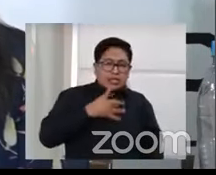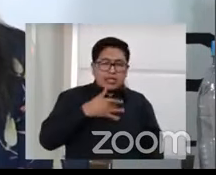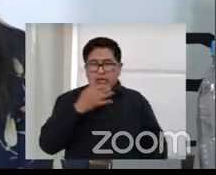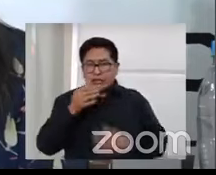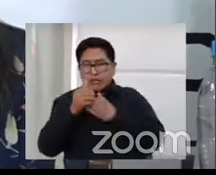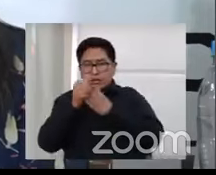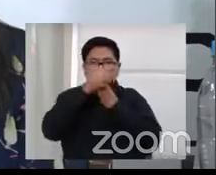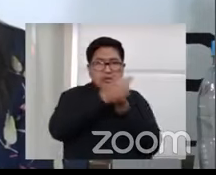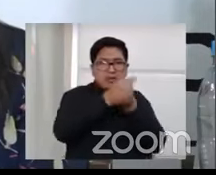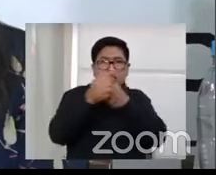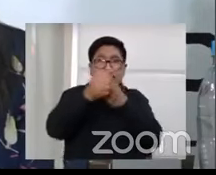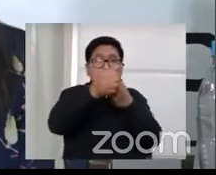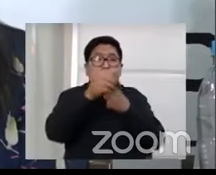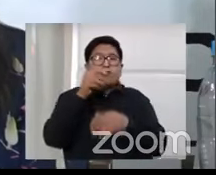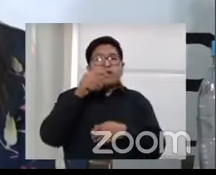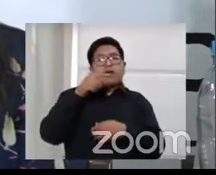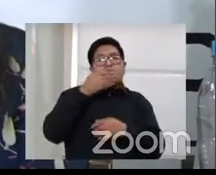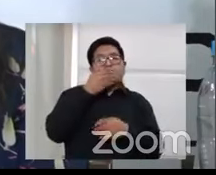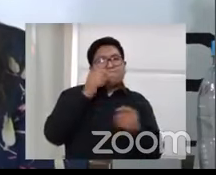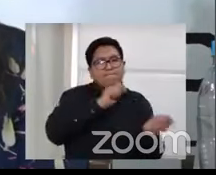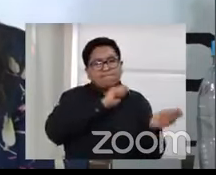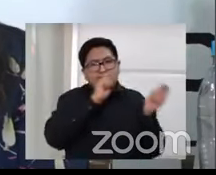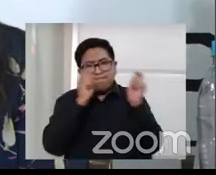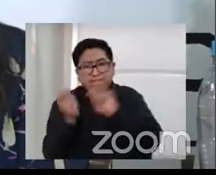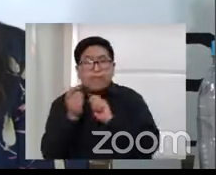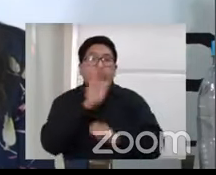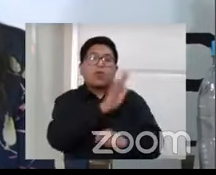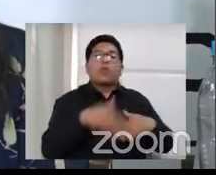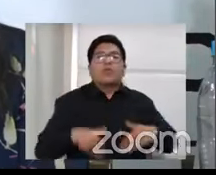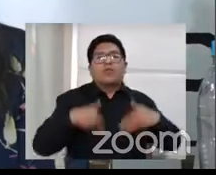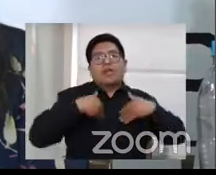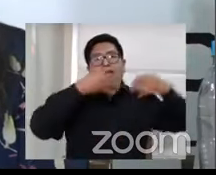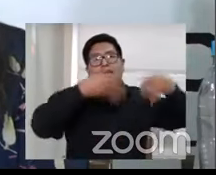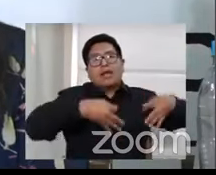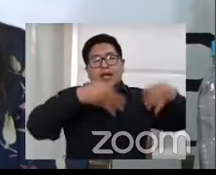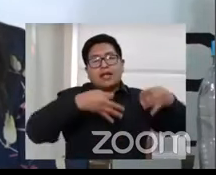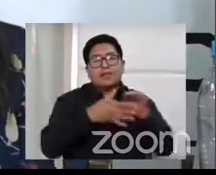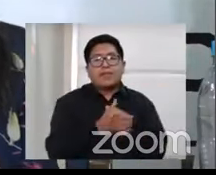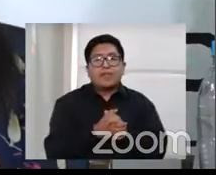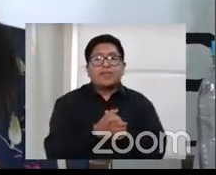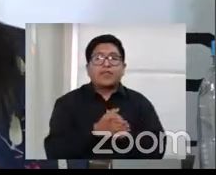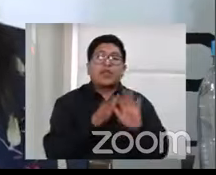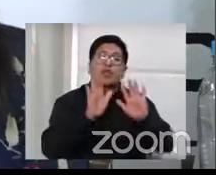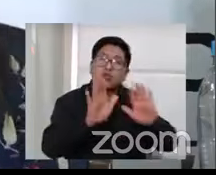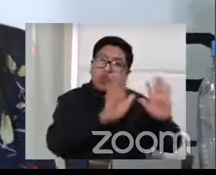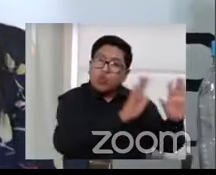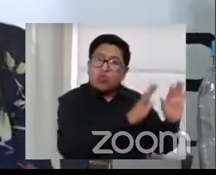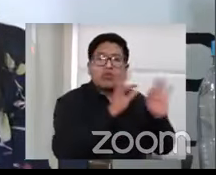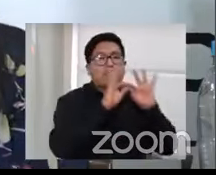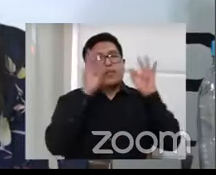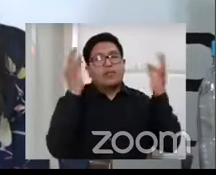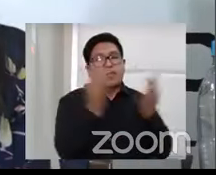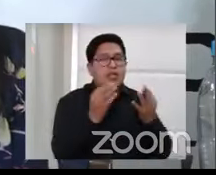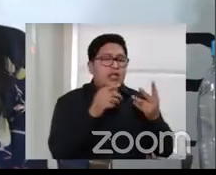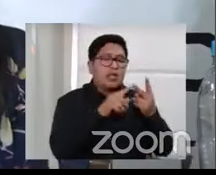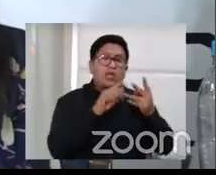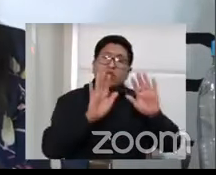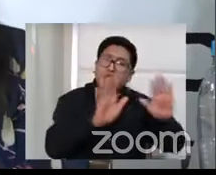mejorar o la necesidad de mejorar la calidad de vida los días en sus familias en sus